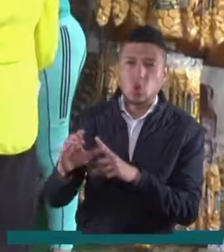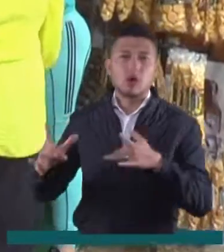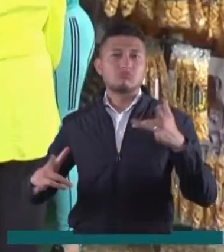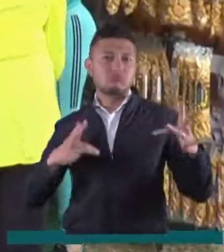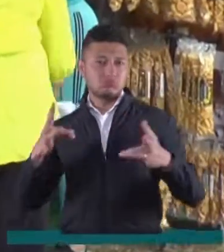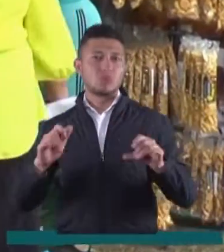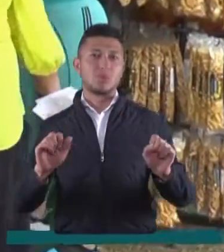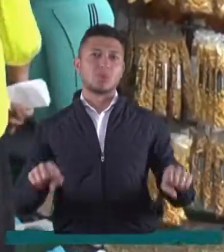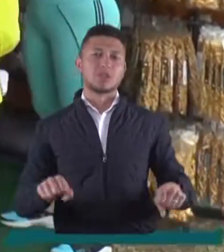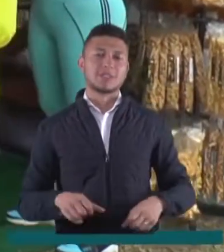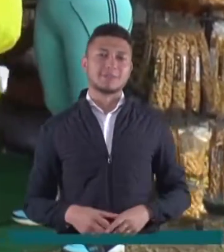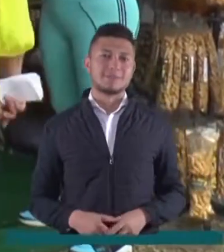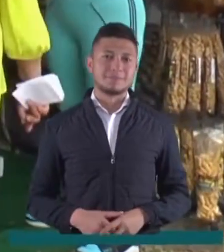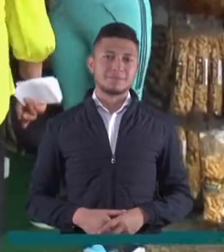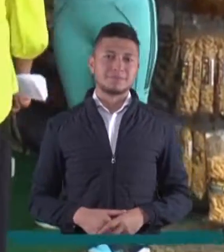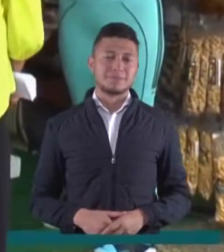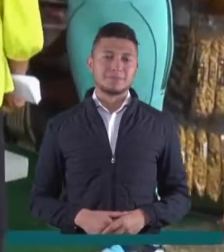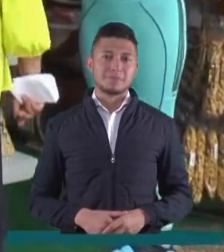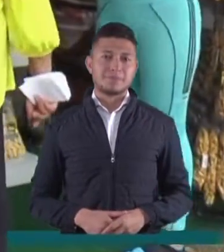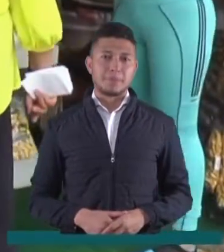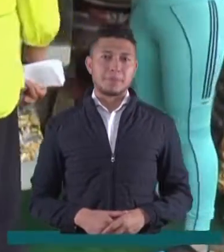cultura.